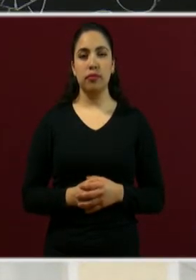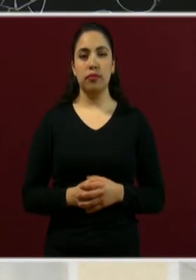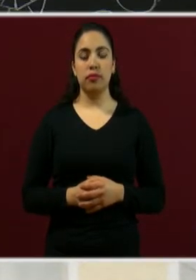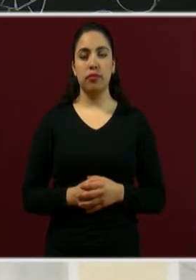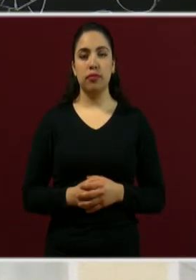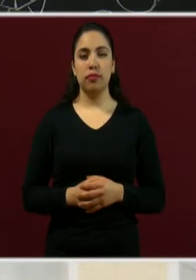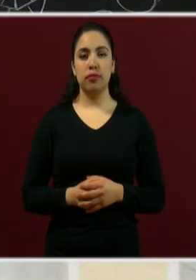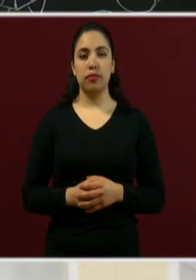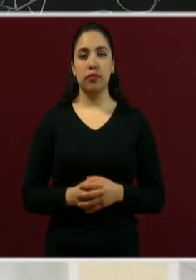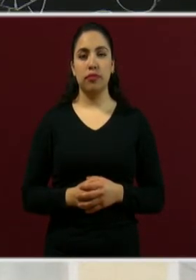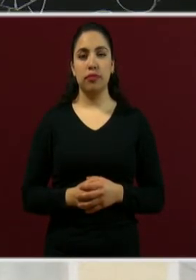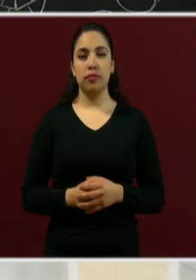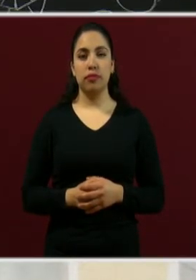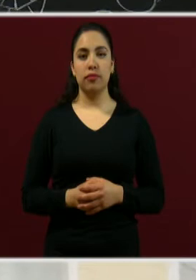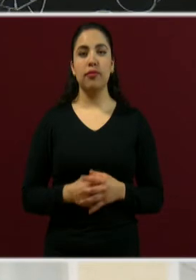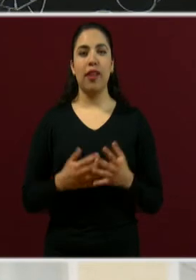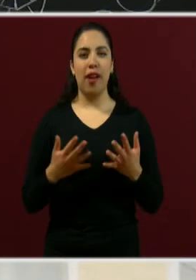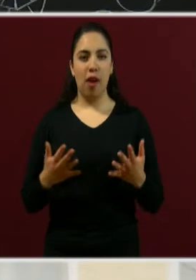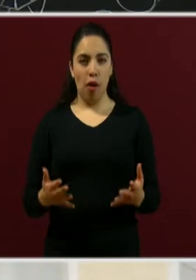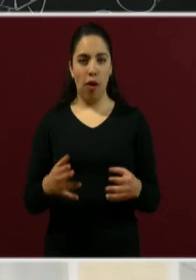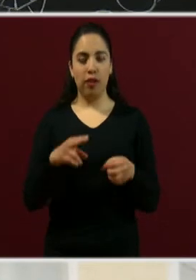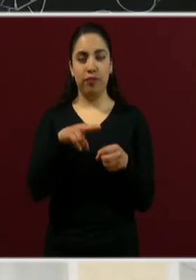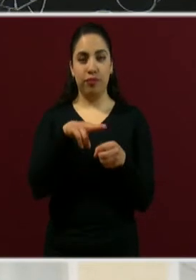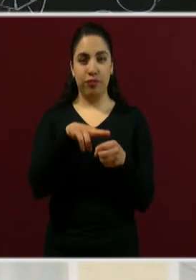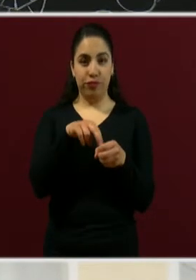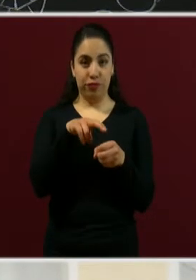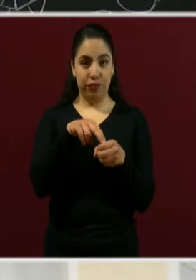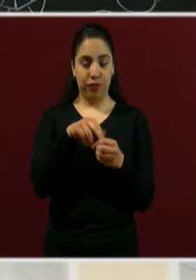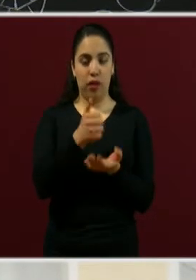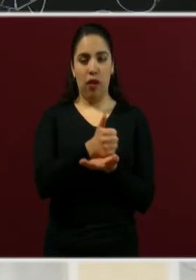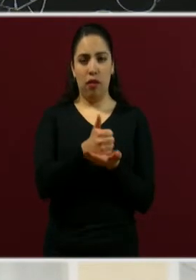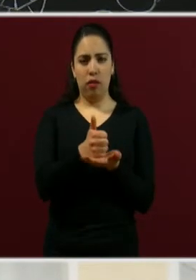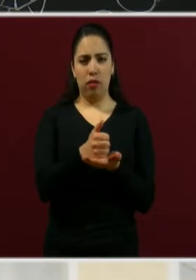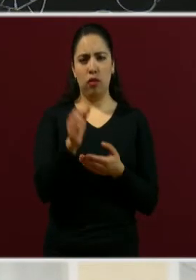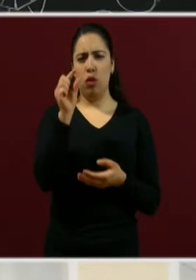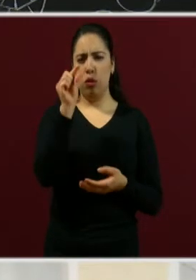Y vamos a agregar unas gotas de pintura azul.